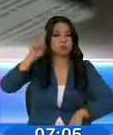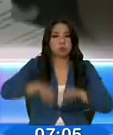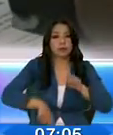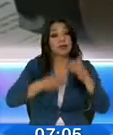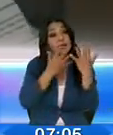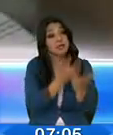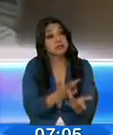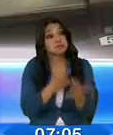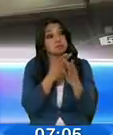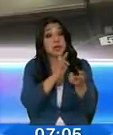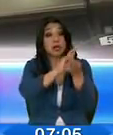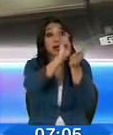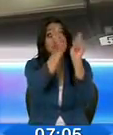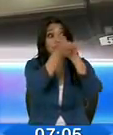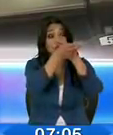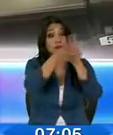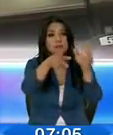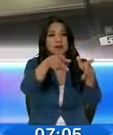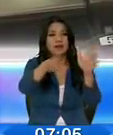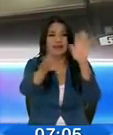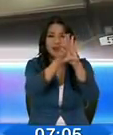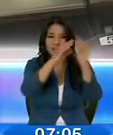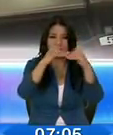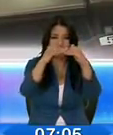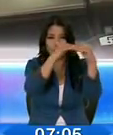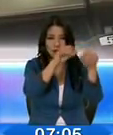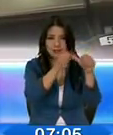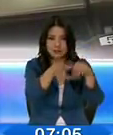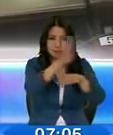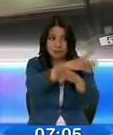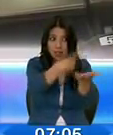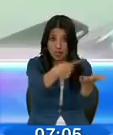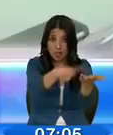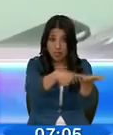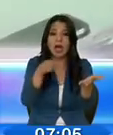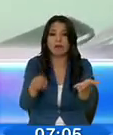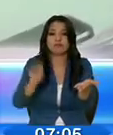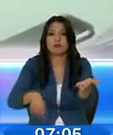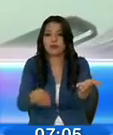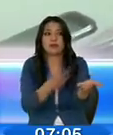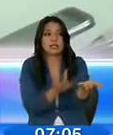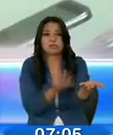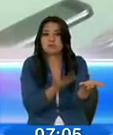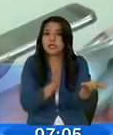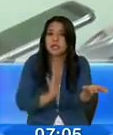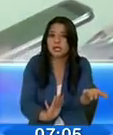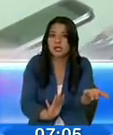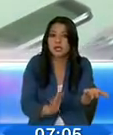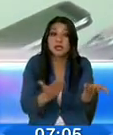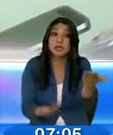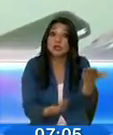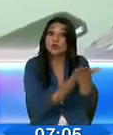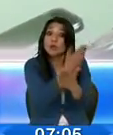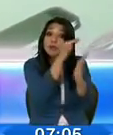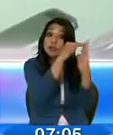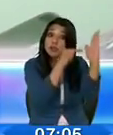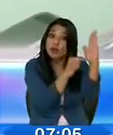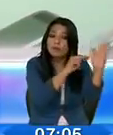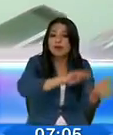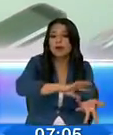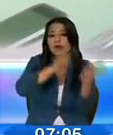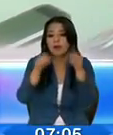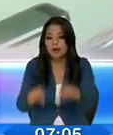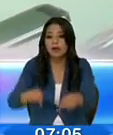no se traten las reformas del Código de la Democracia en la Asamblea Nacional. Esperamos adecuar a esa nueva normativa para